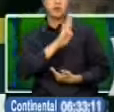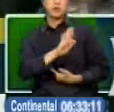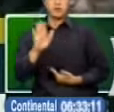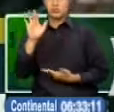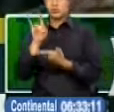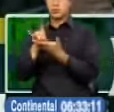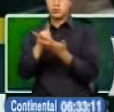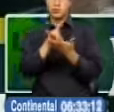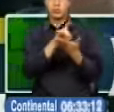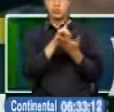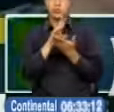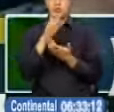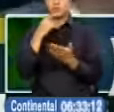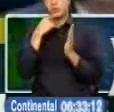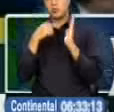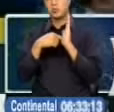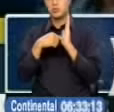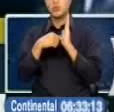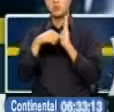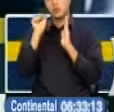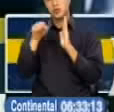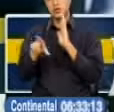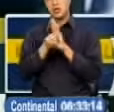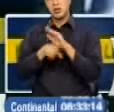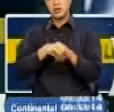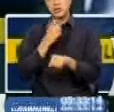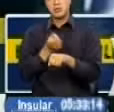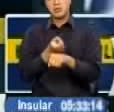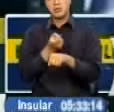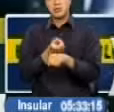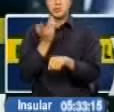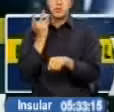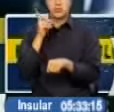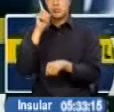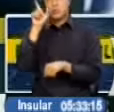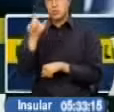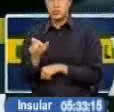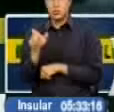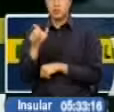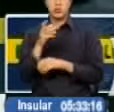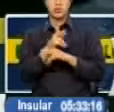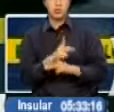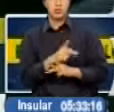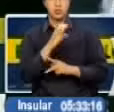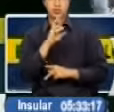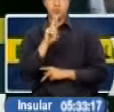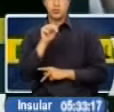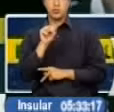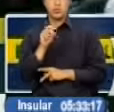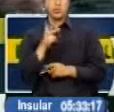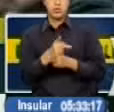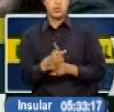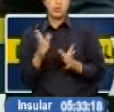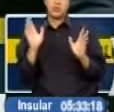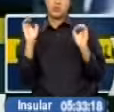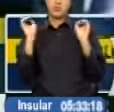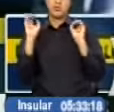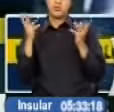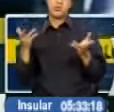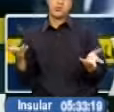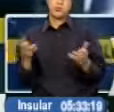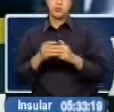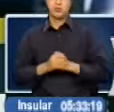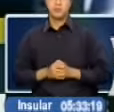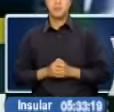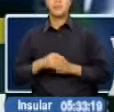inhabilitados el senado no puede hacer una ley específica para una persona no estoy defendiendo a darlo cuña no no no al